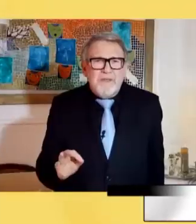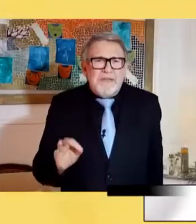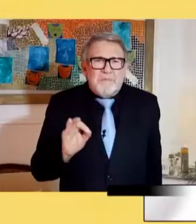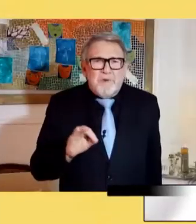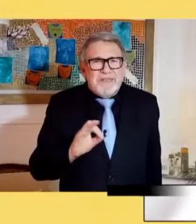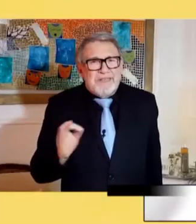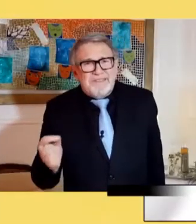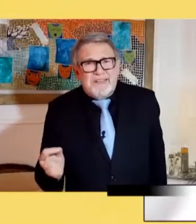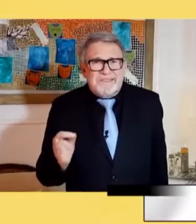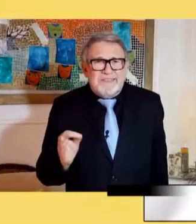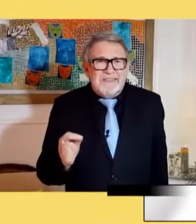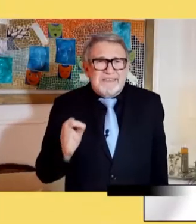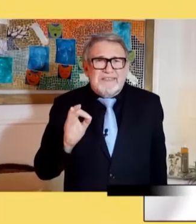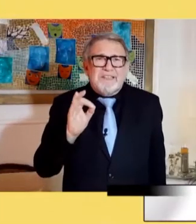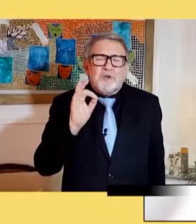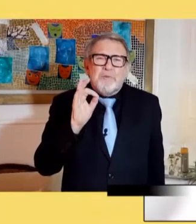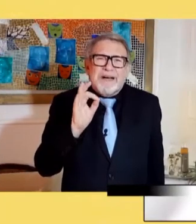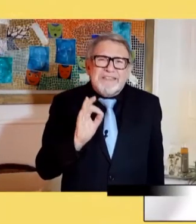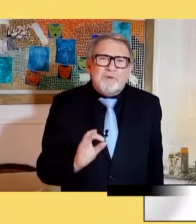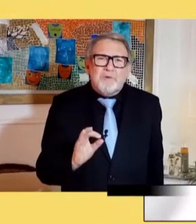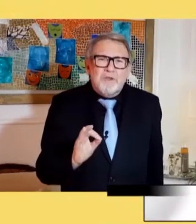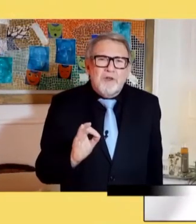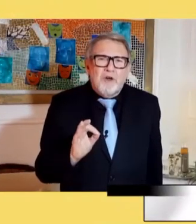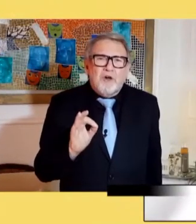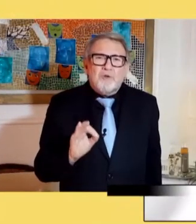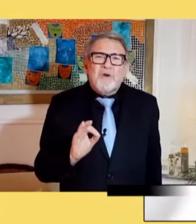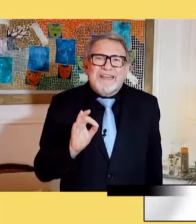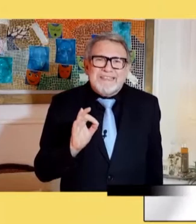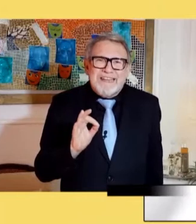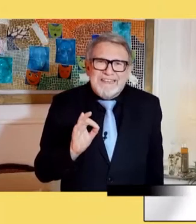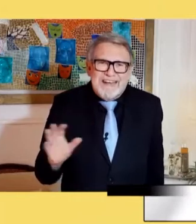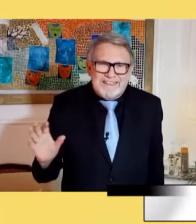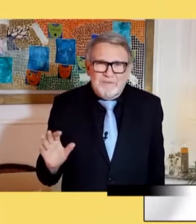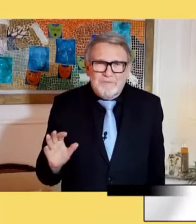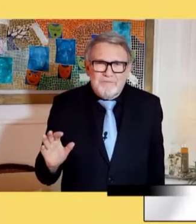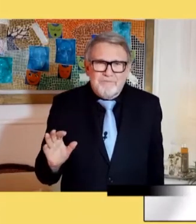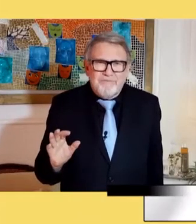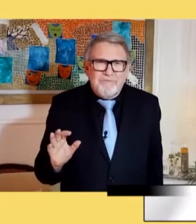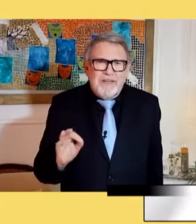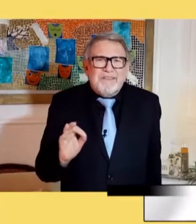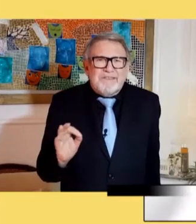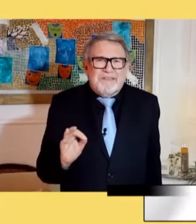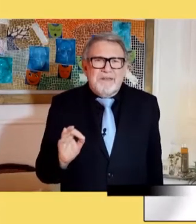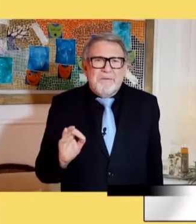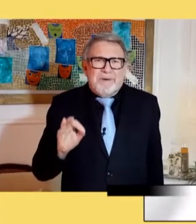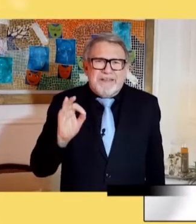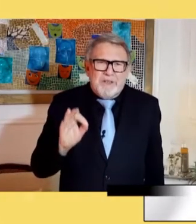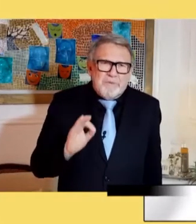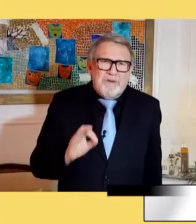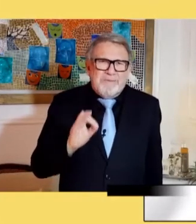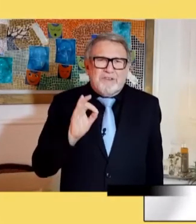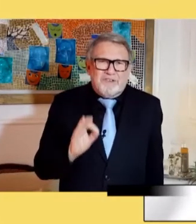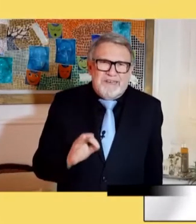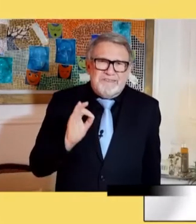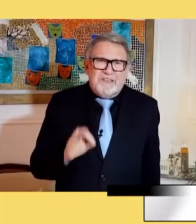y puede analizarse desde su magnitud o su letalidad es decir para